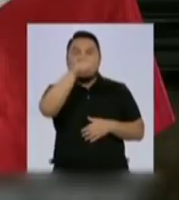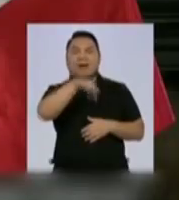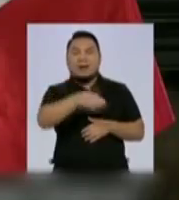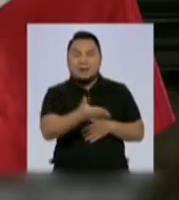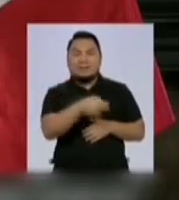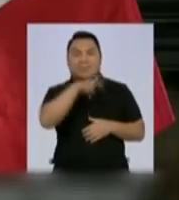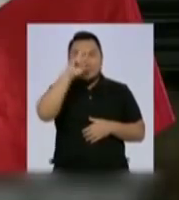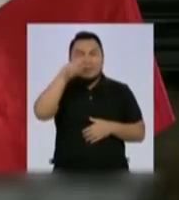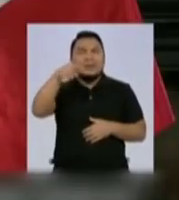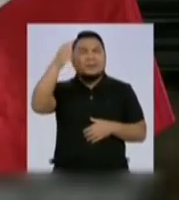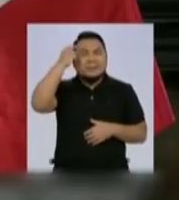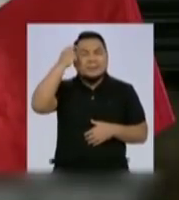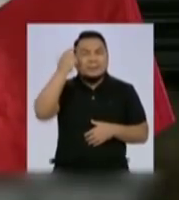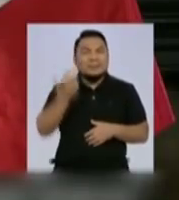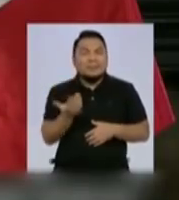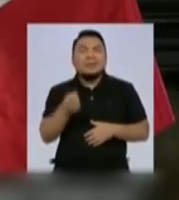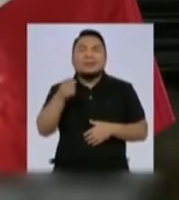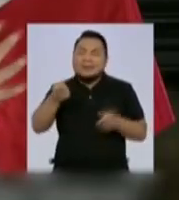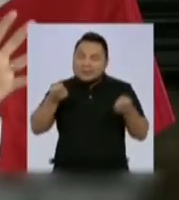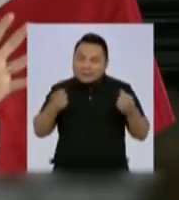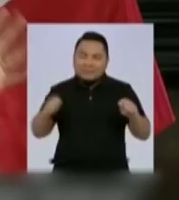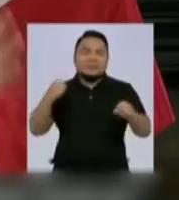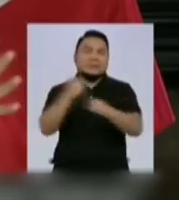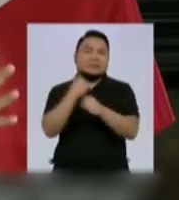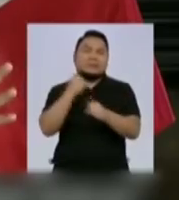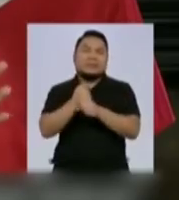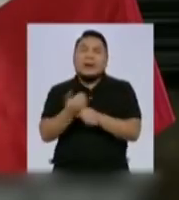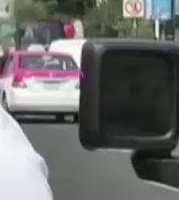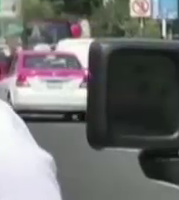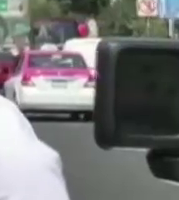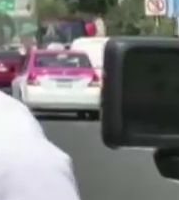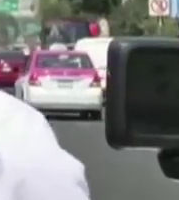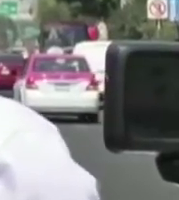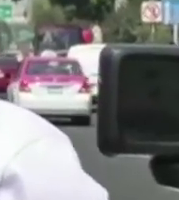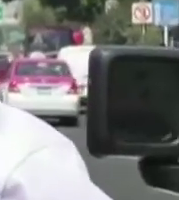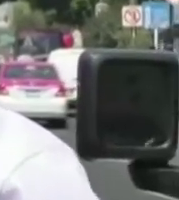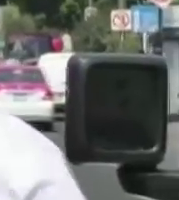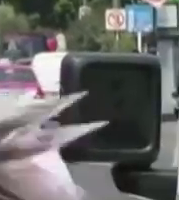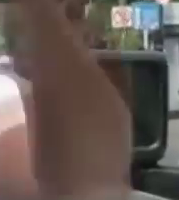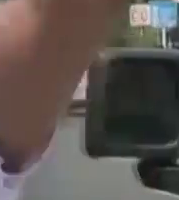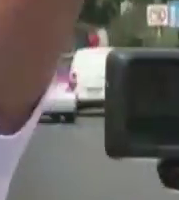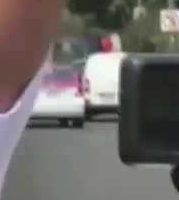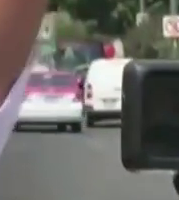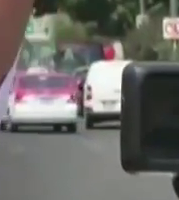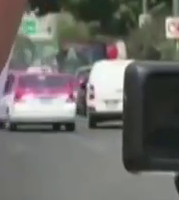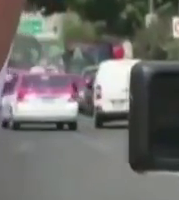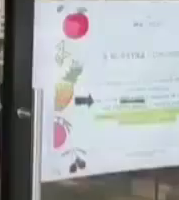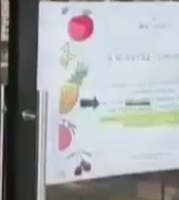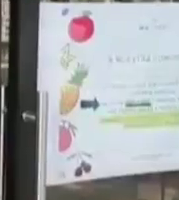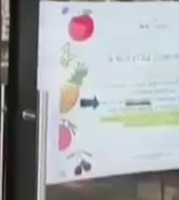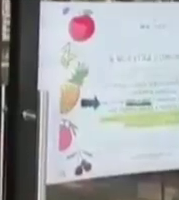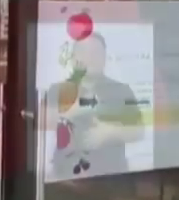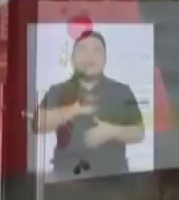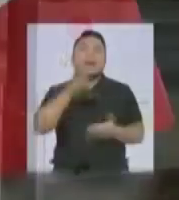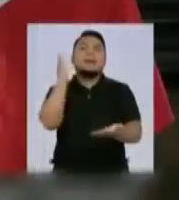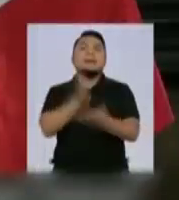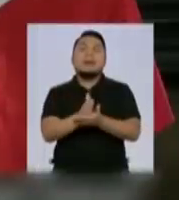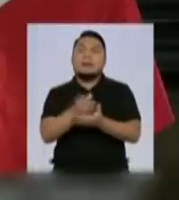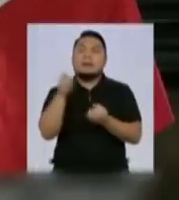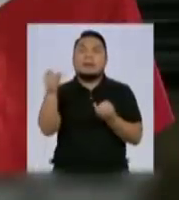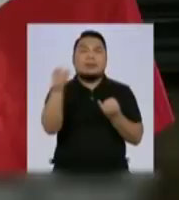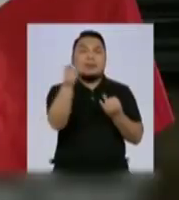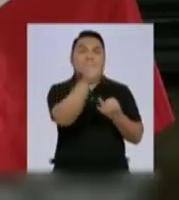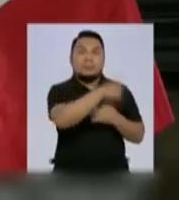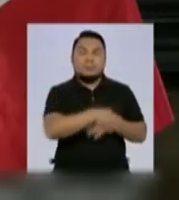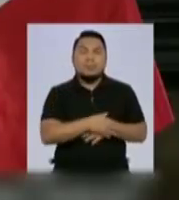contagiadas, anunció la creación de 2 decretos que endurecerán las medidas penales para quienes incumplan la orden de aislamiento.